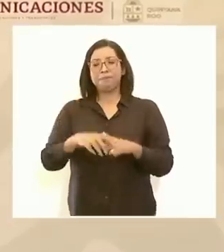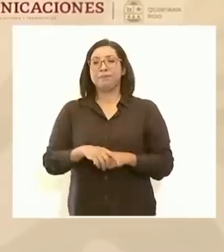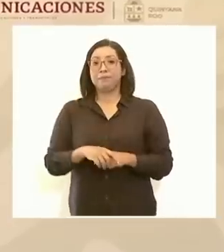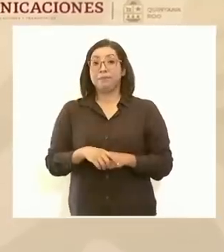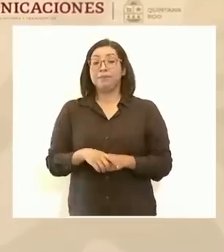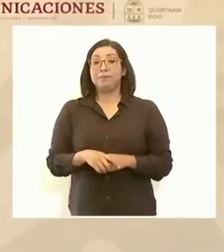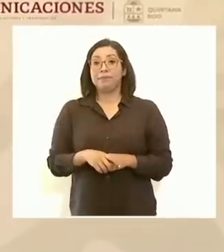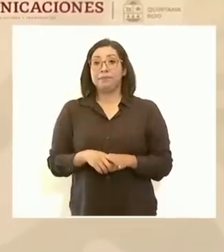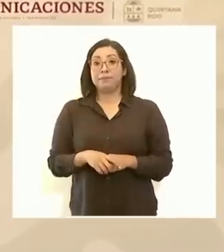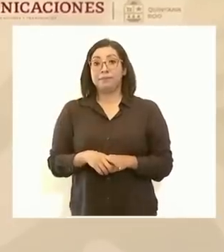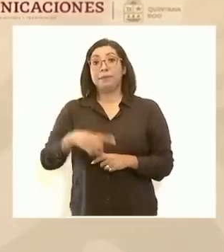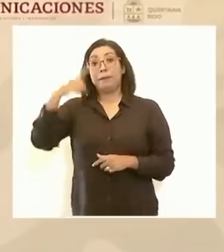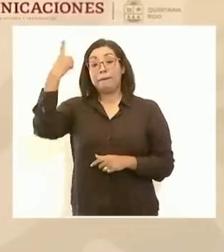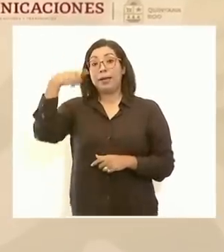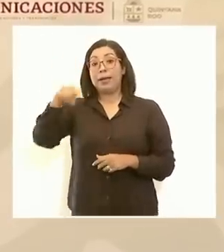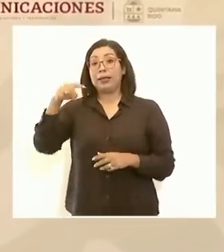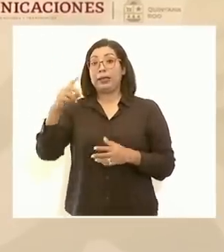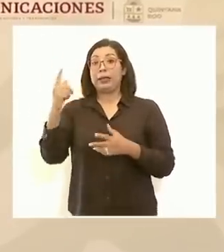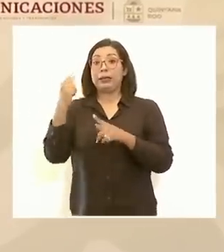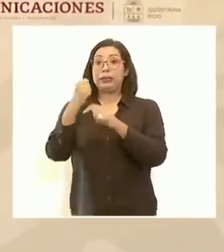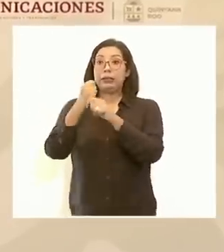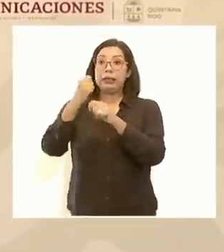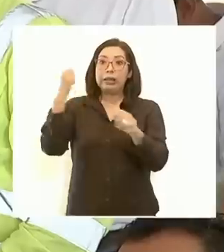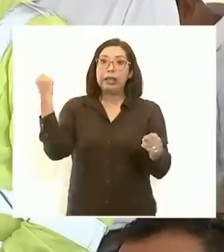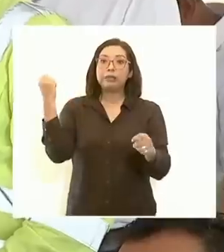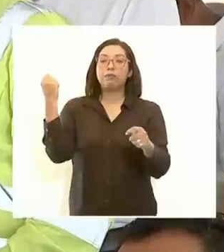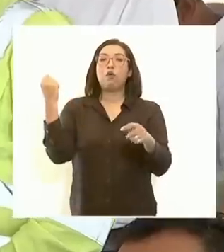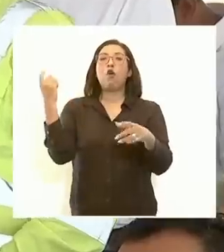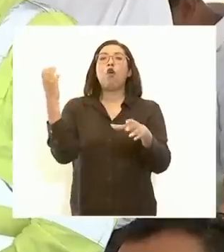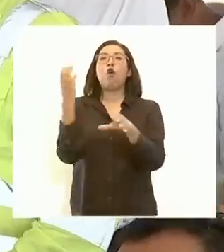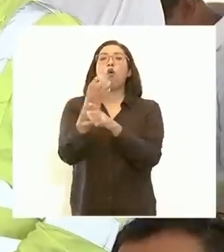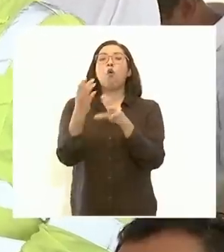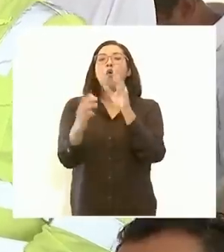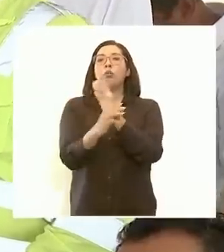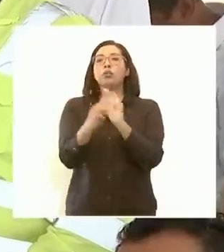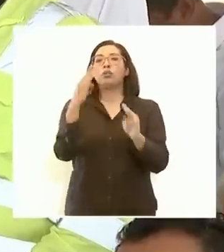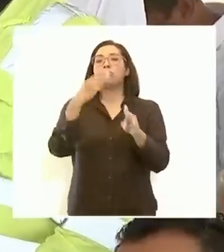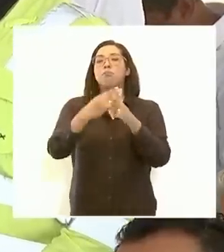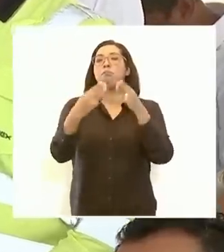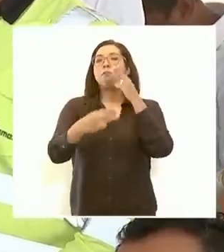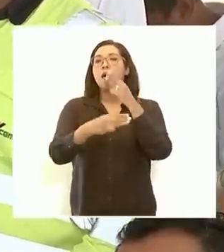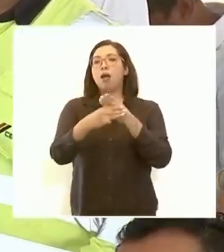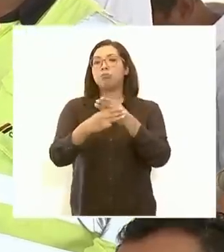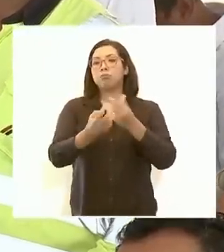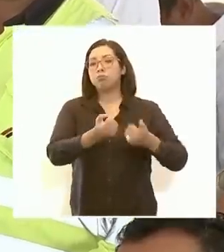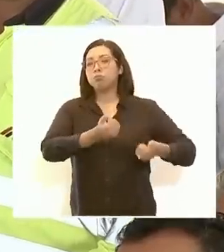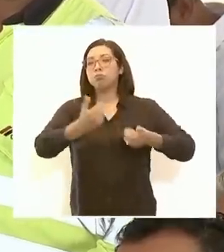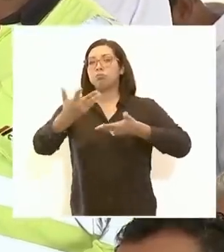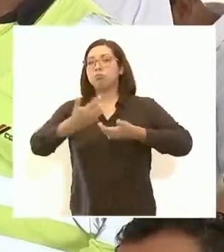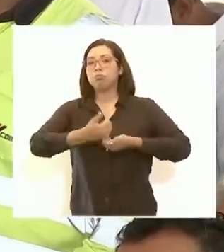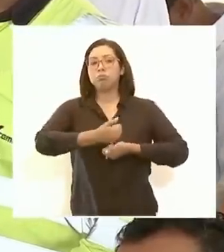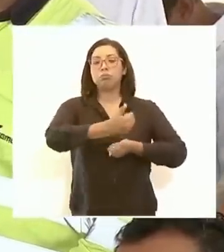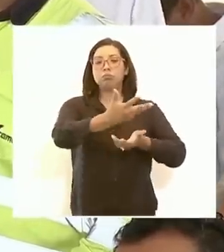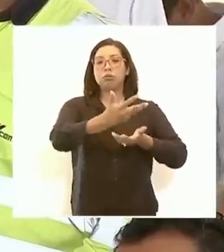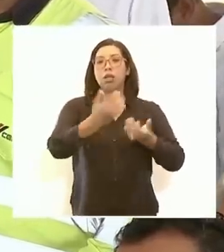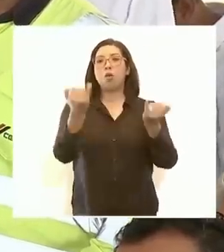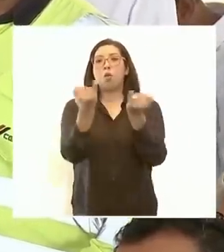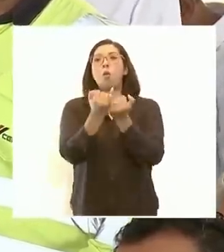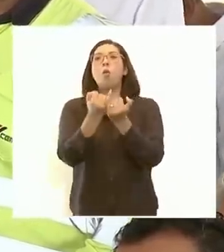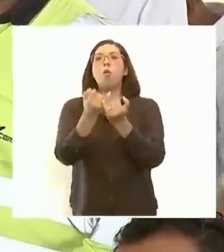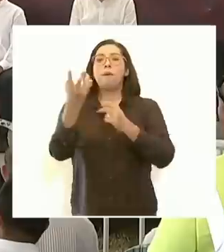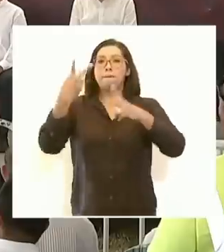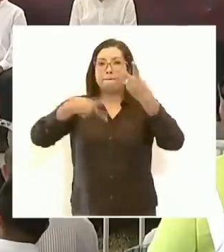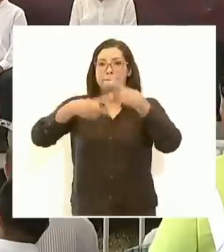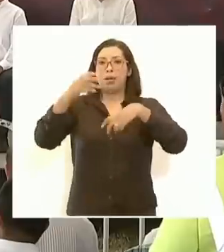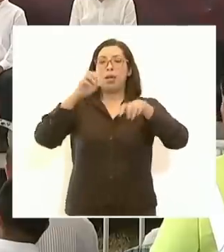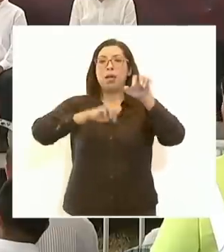falte el transporte de material, y que están aquí también las empresas,